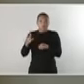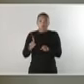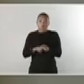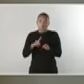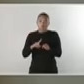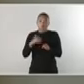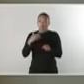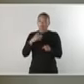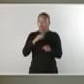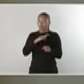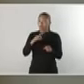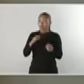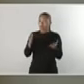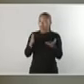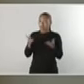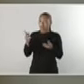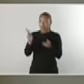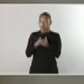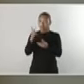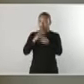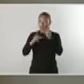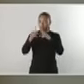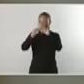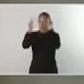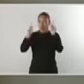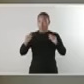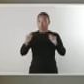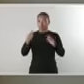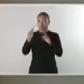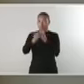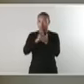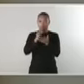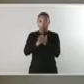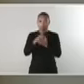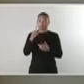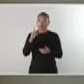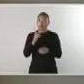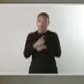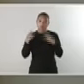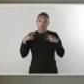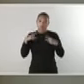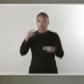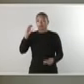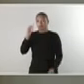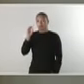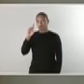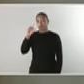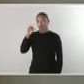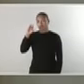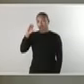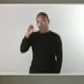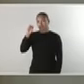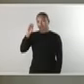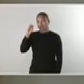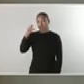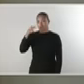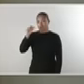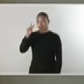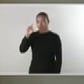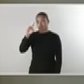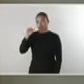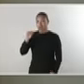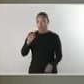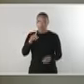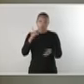único que puede regresar la paz a Tamaulipas es Francisco Chavira si votas por los partidos de Siempre vas a tener inseguridad